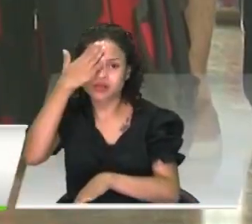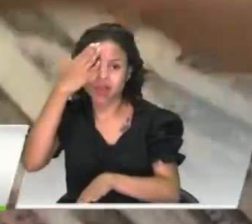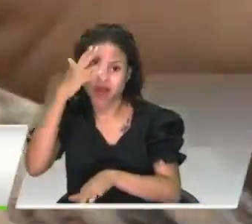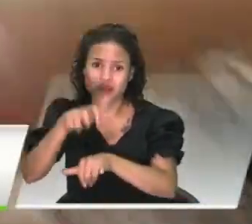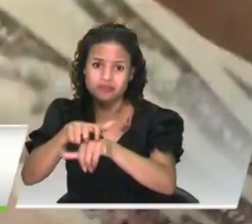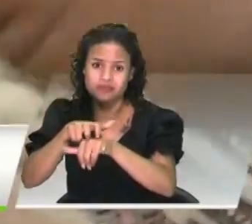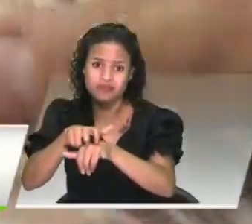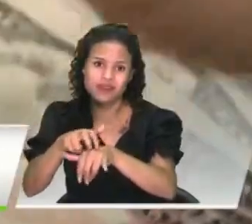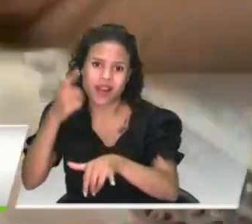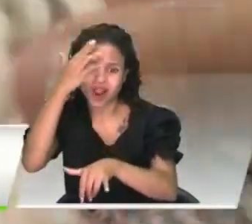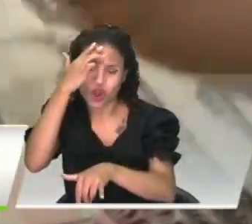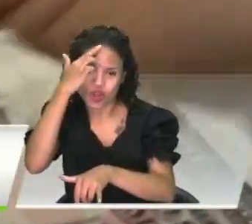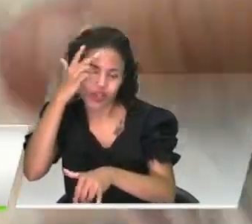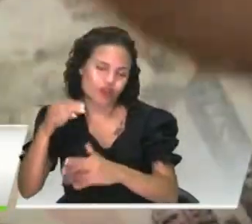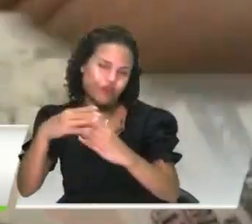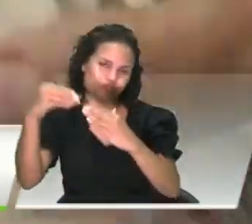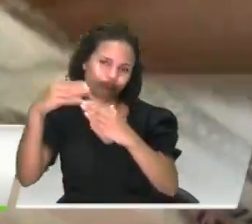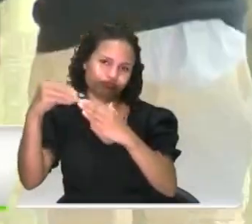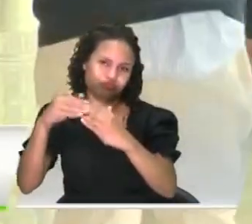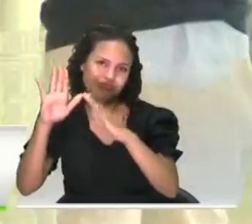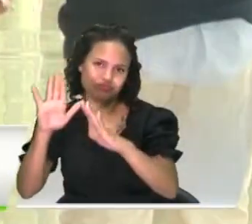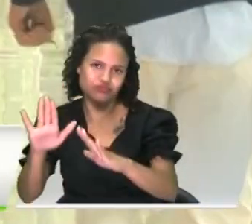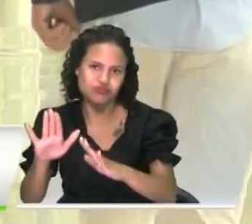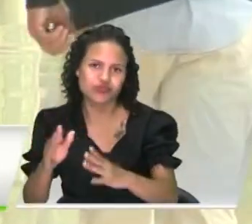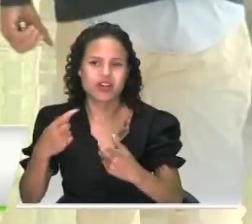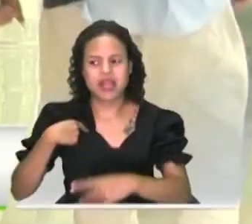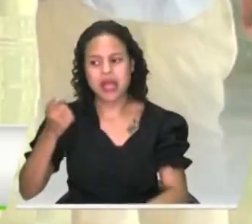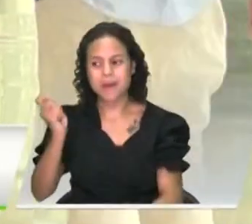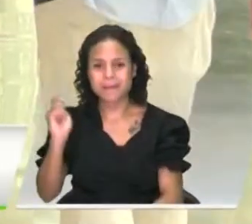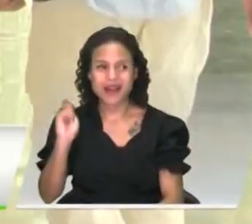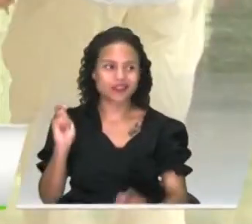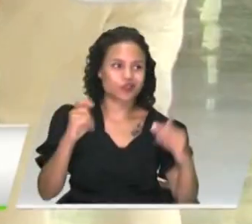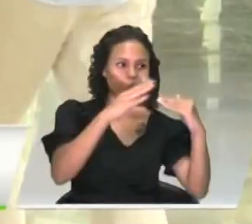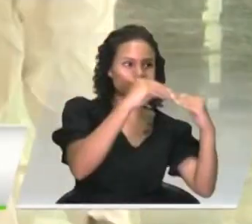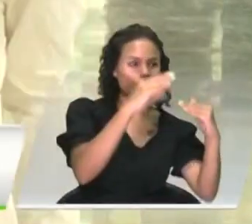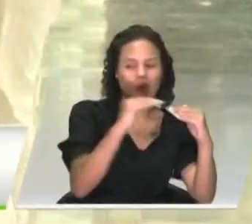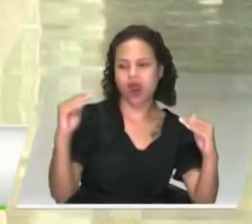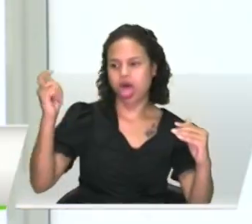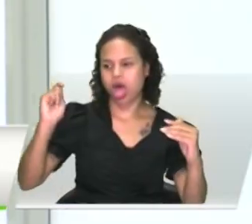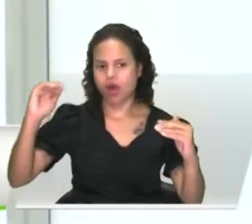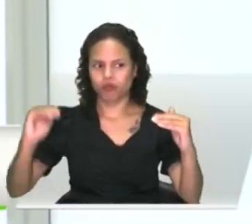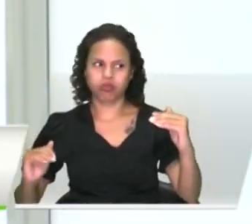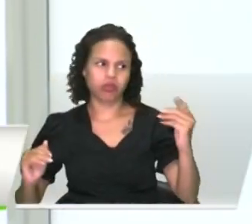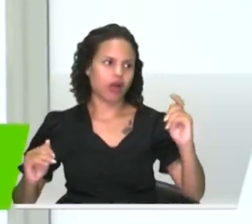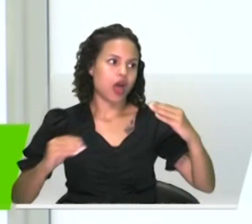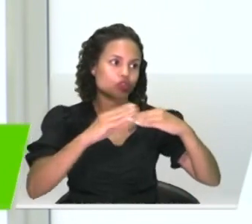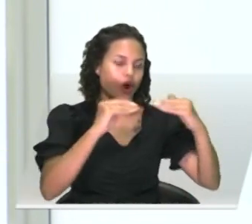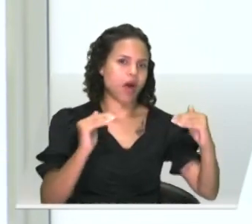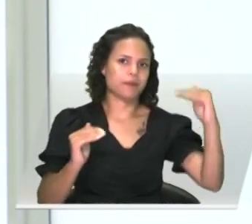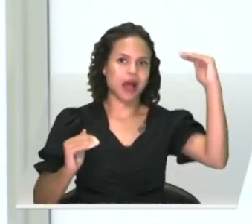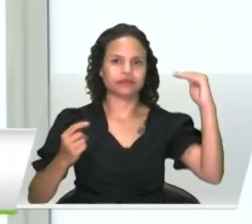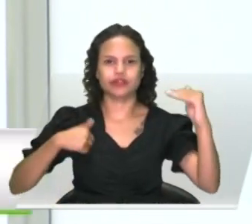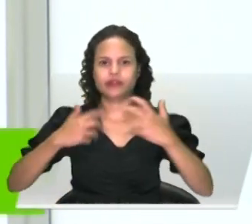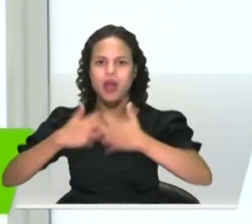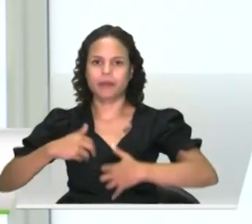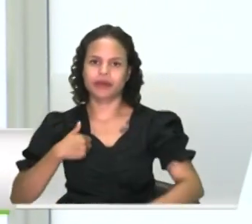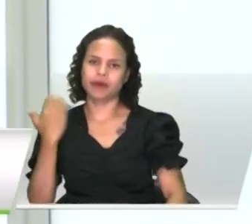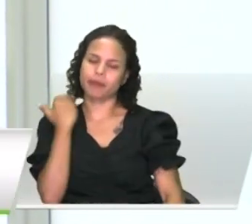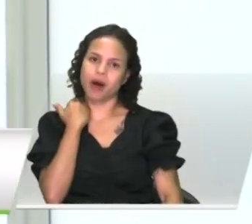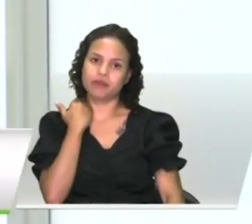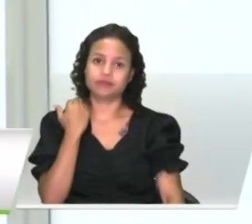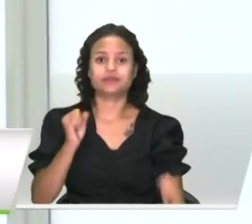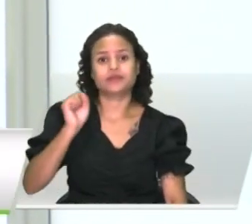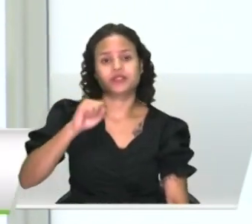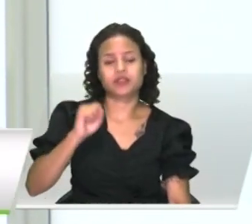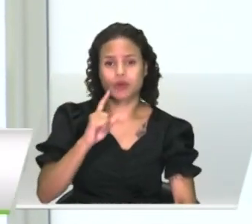se pagan con el billete verde y la depreciación del peso frente al Dólar afecta a las empresas el costo de Los tiquetes aumentó porque el